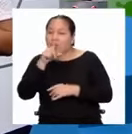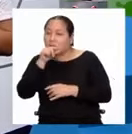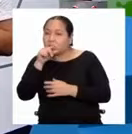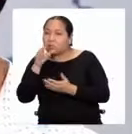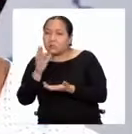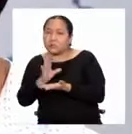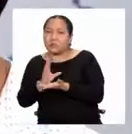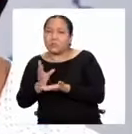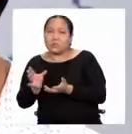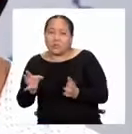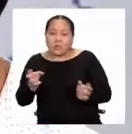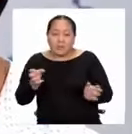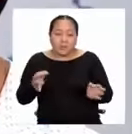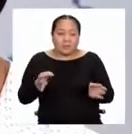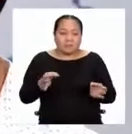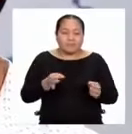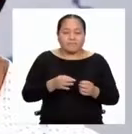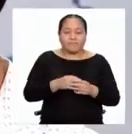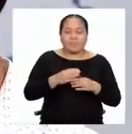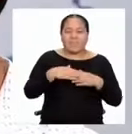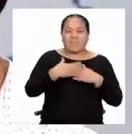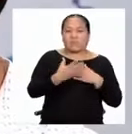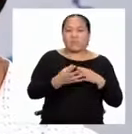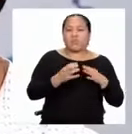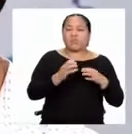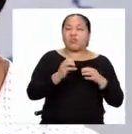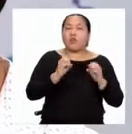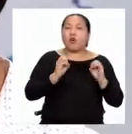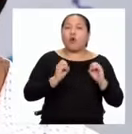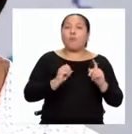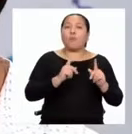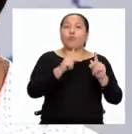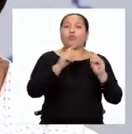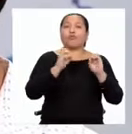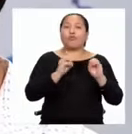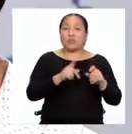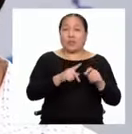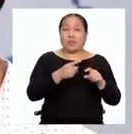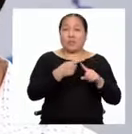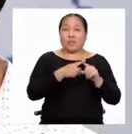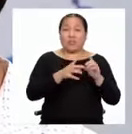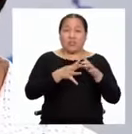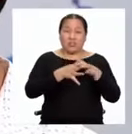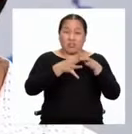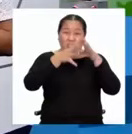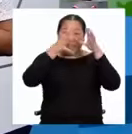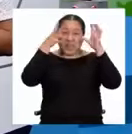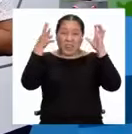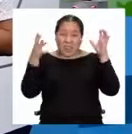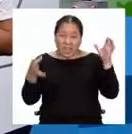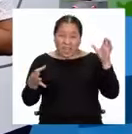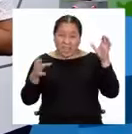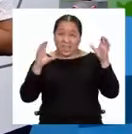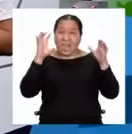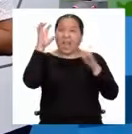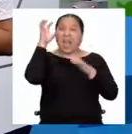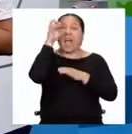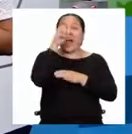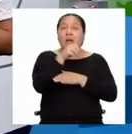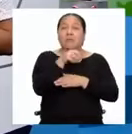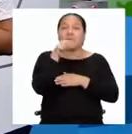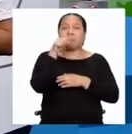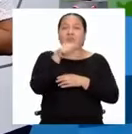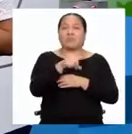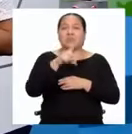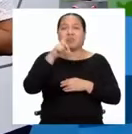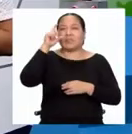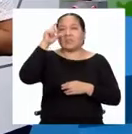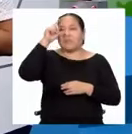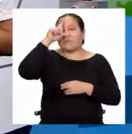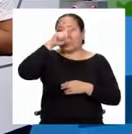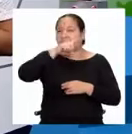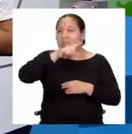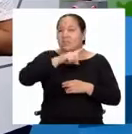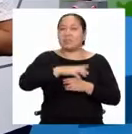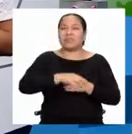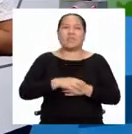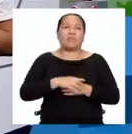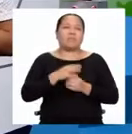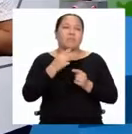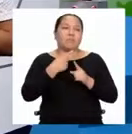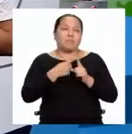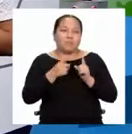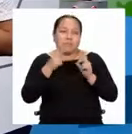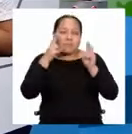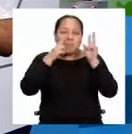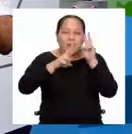oportunidades ecológicas después del impacto. En cambio, los dinosaurios, al ser gigantes, fueron más vulnerables a los cambios en el planeta